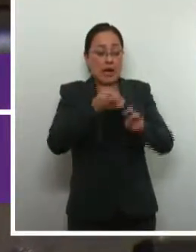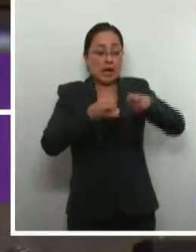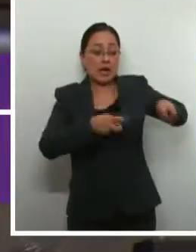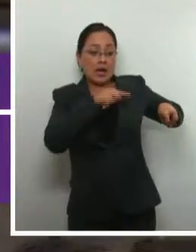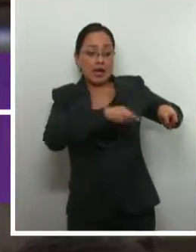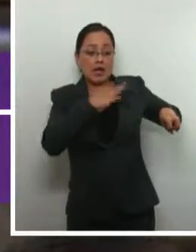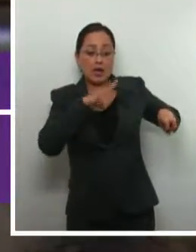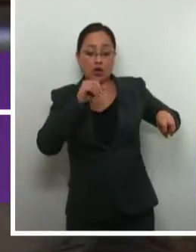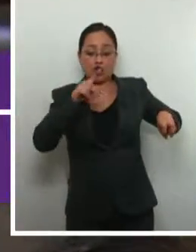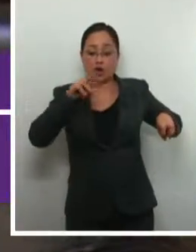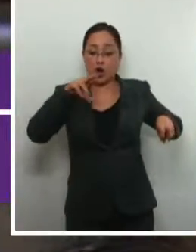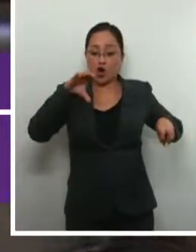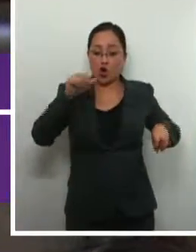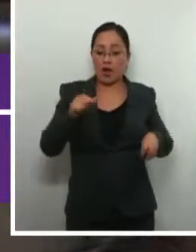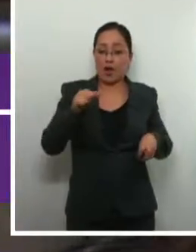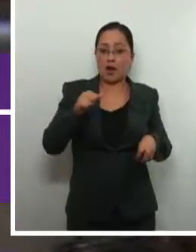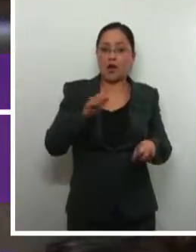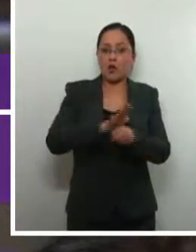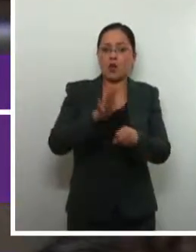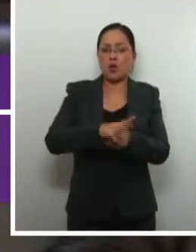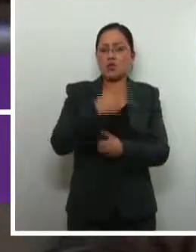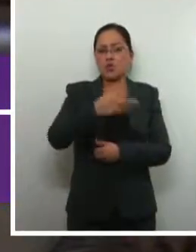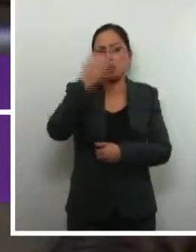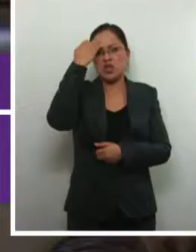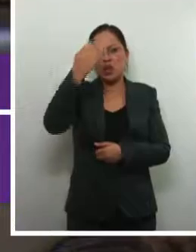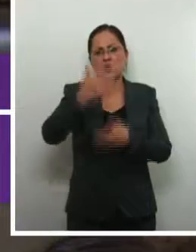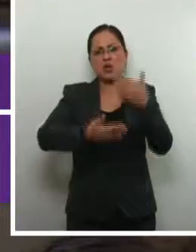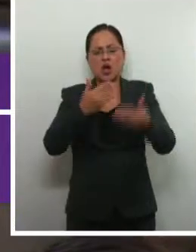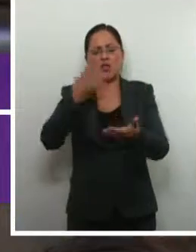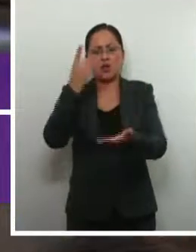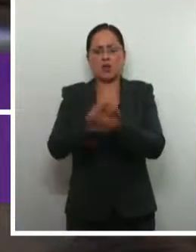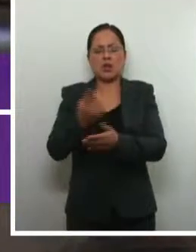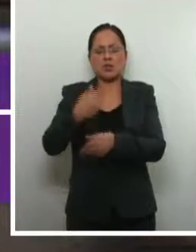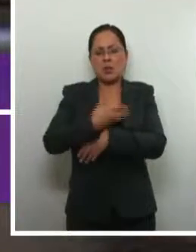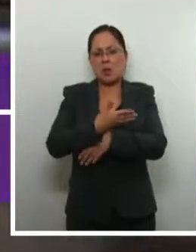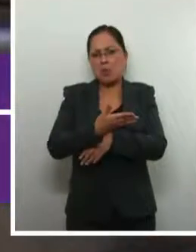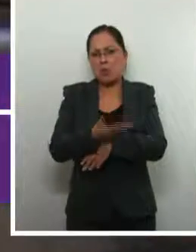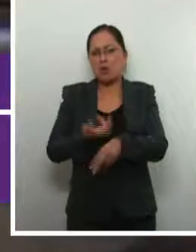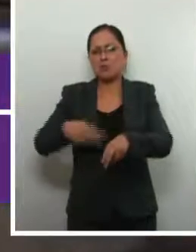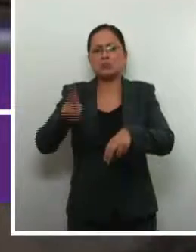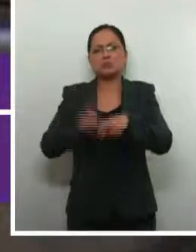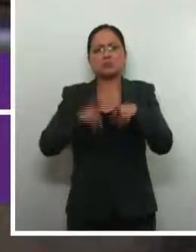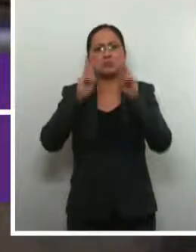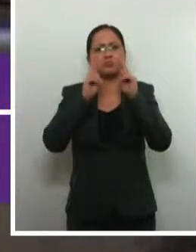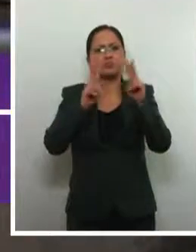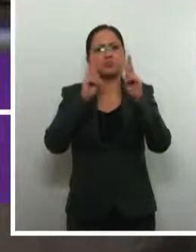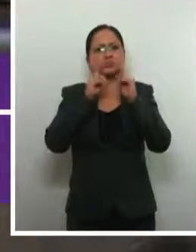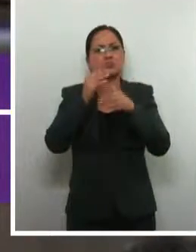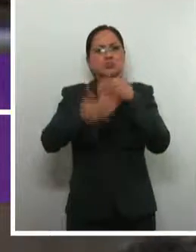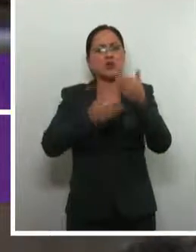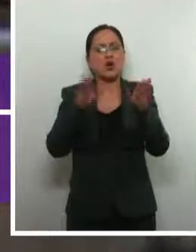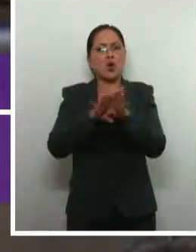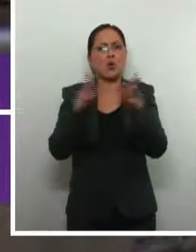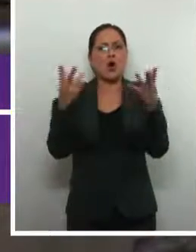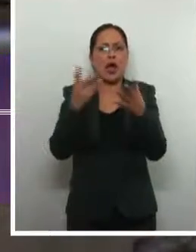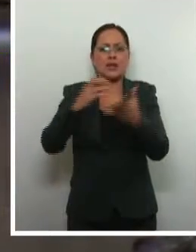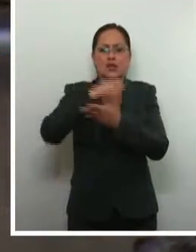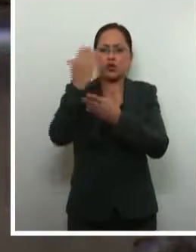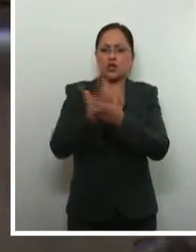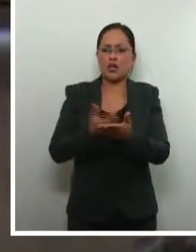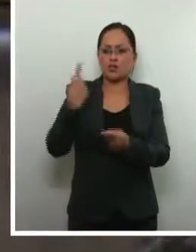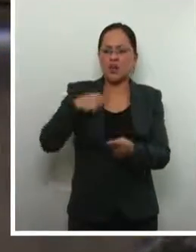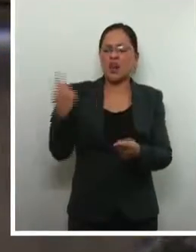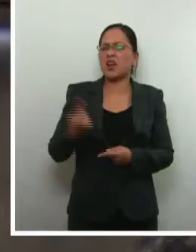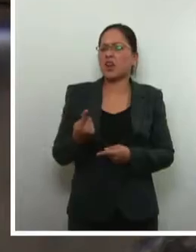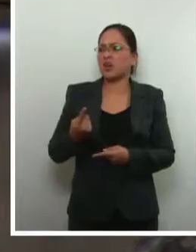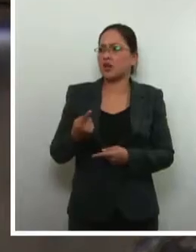ciudadana, haciéndole perder su tiempo para irse a sentar no sé cuántas horas, estar viendo cómo se hace un contrato para que